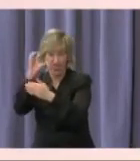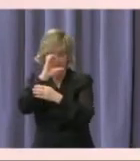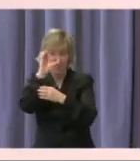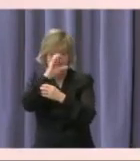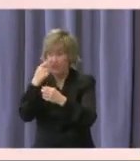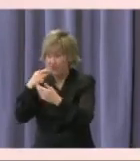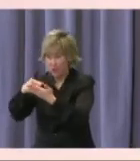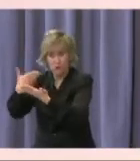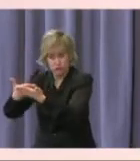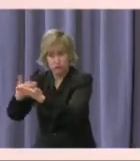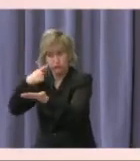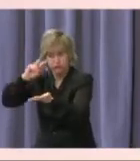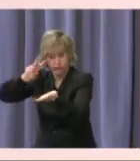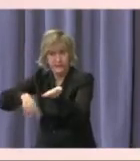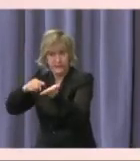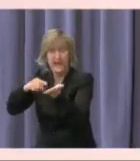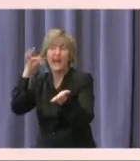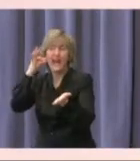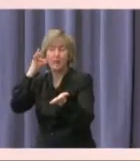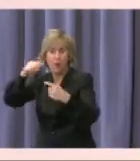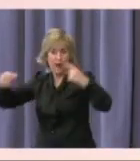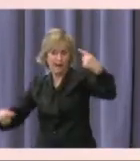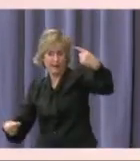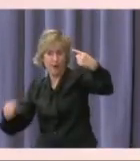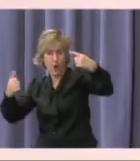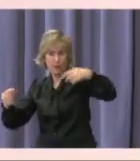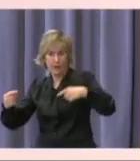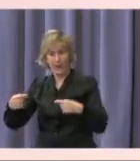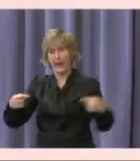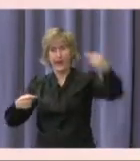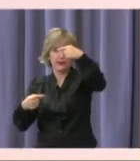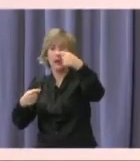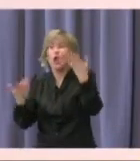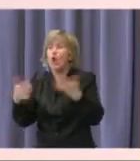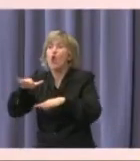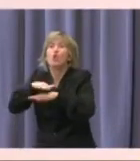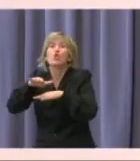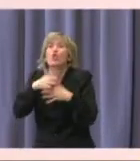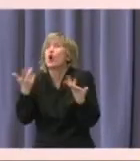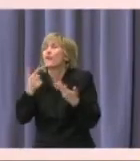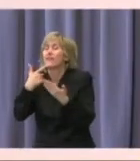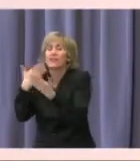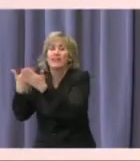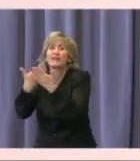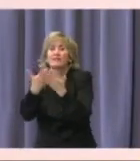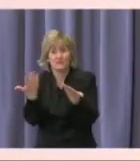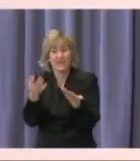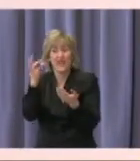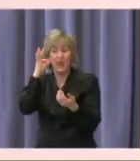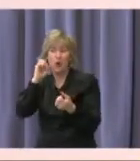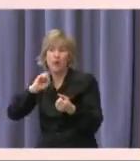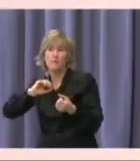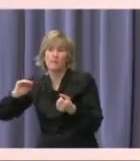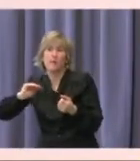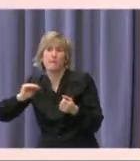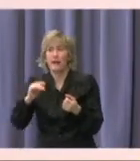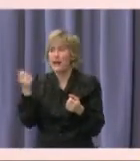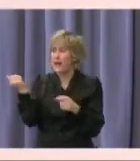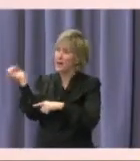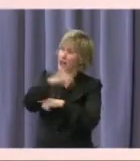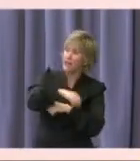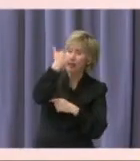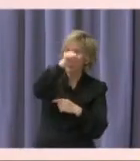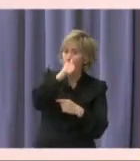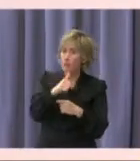es la pregunta, porque no hay ningún estudio científico, ¿vale?, que diga que las mujeres son más malas que el hombre. Como